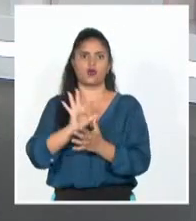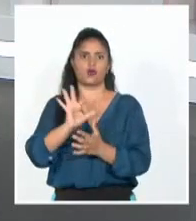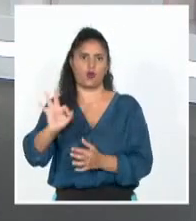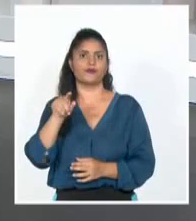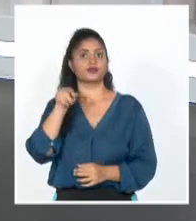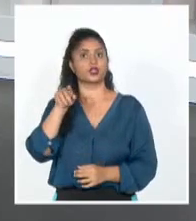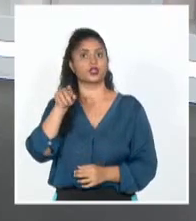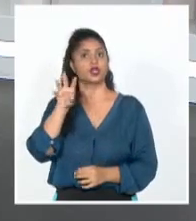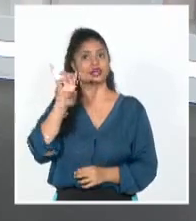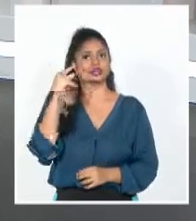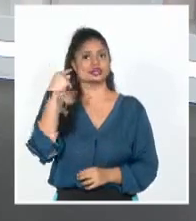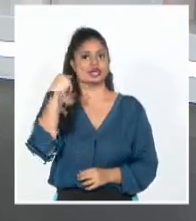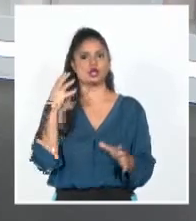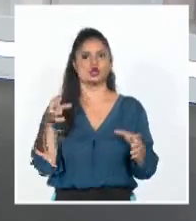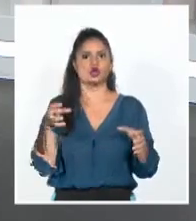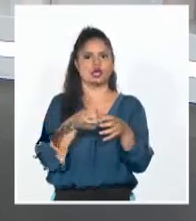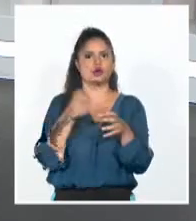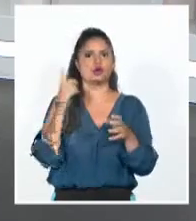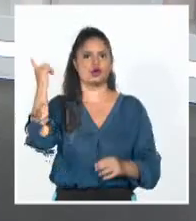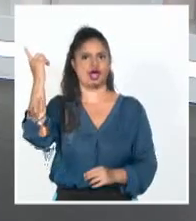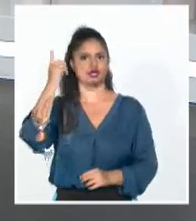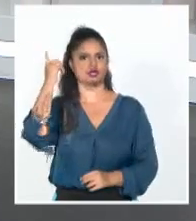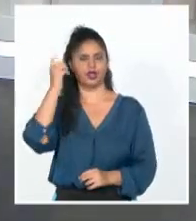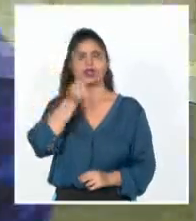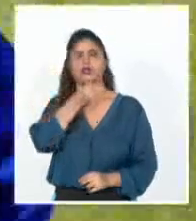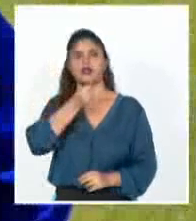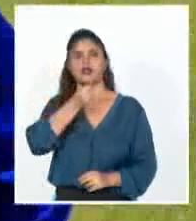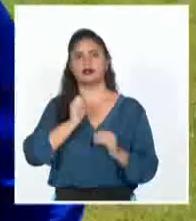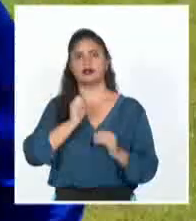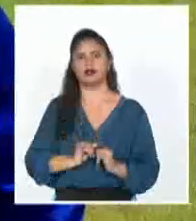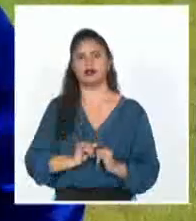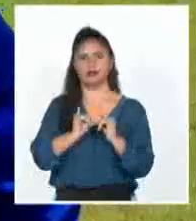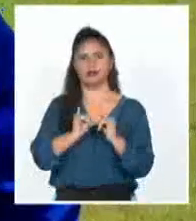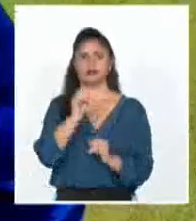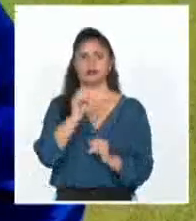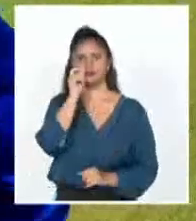Michael Martín Gallego conversó con este hombre historia.